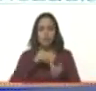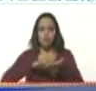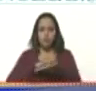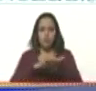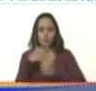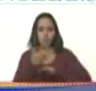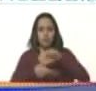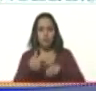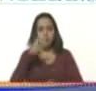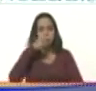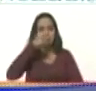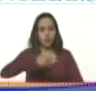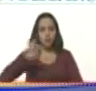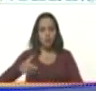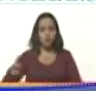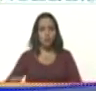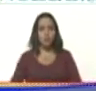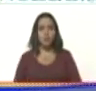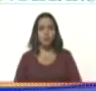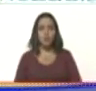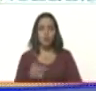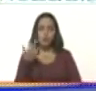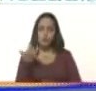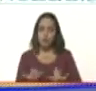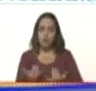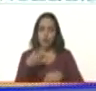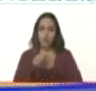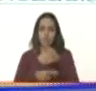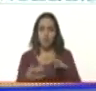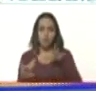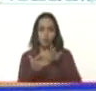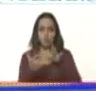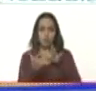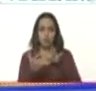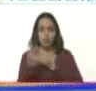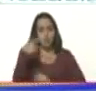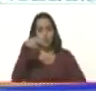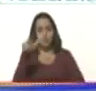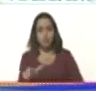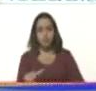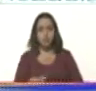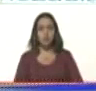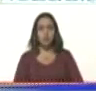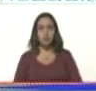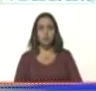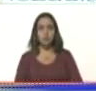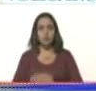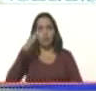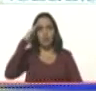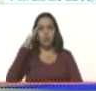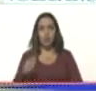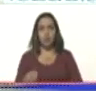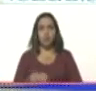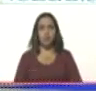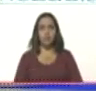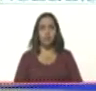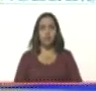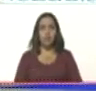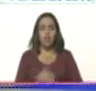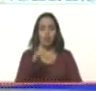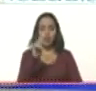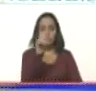gente. Yo voy a darle un pase a otro gran compañero, general Rodolfo Marcos